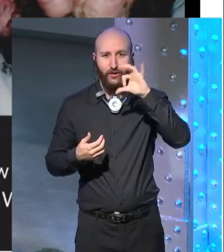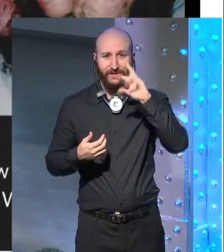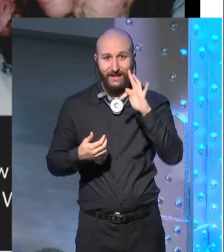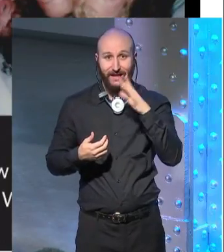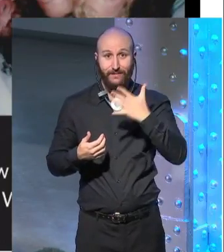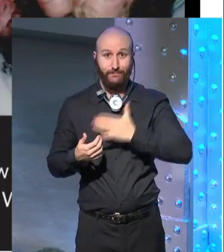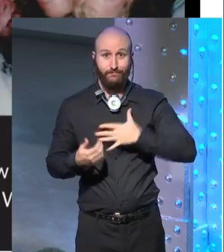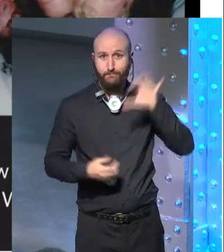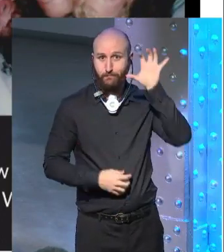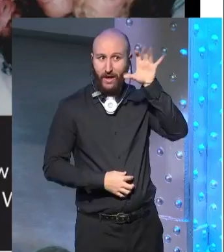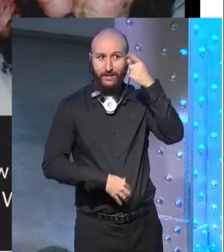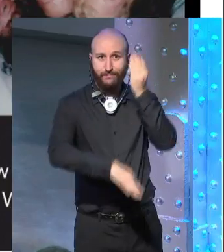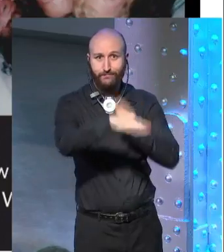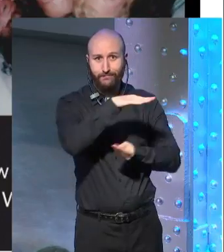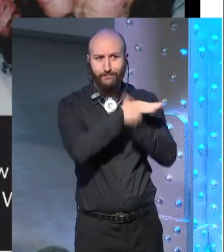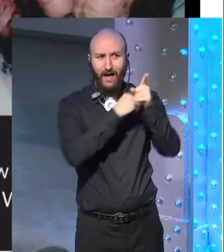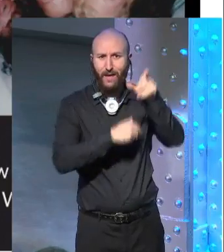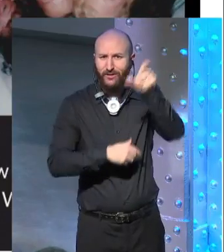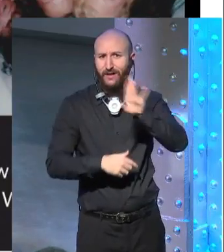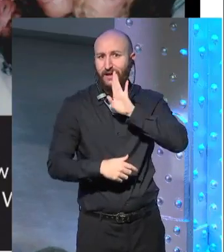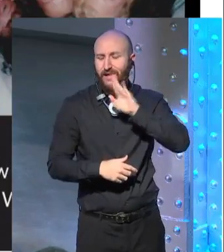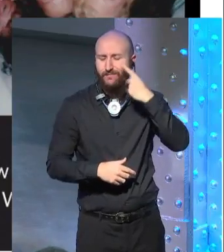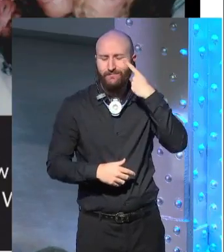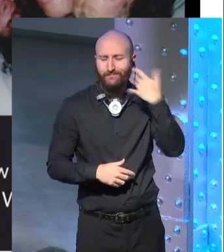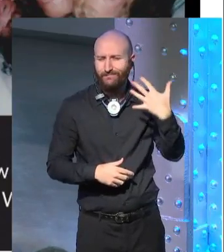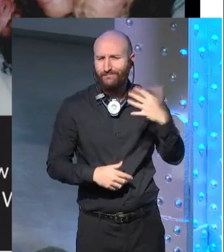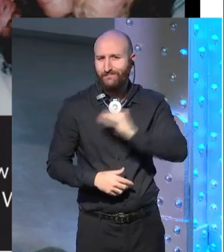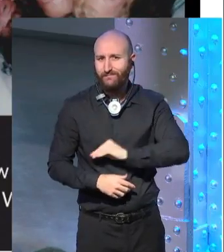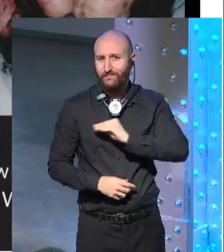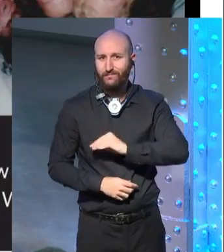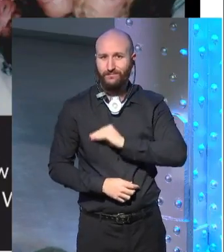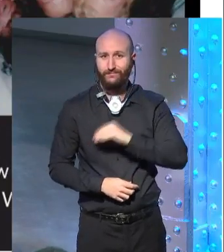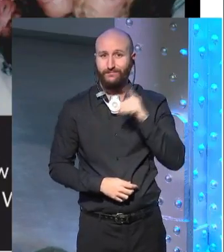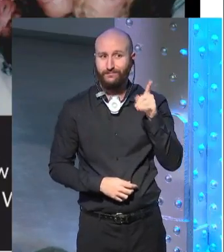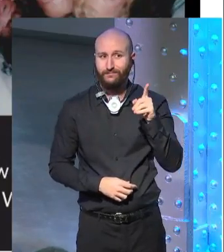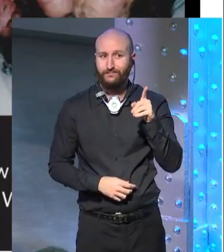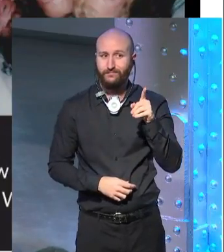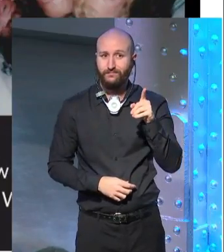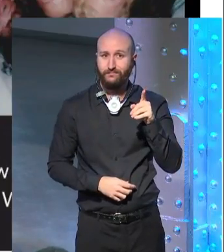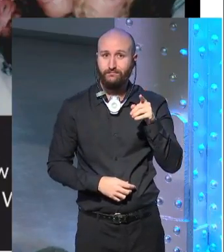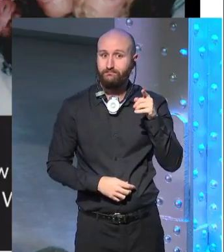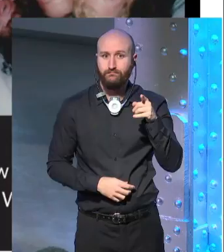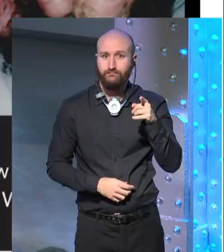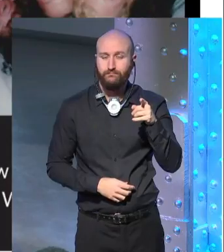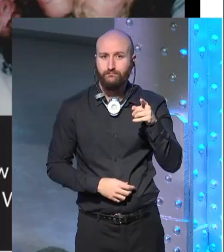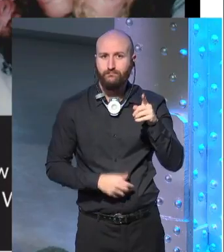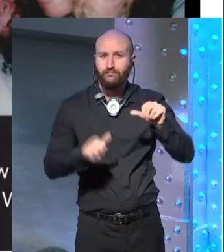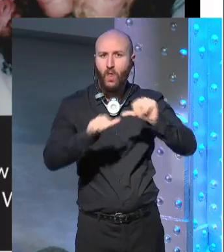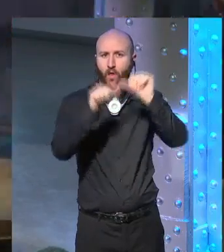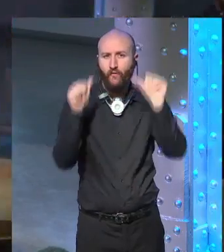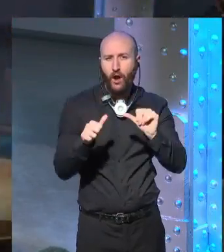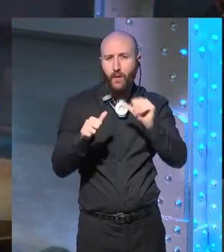país es una persona muy conocida y Y era muy importante copiar su estilo